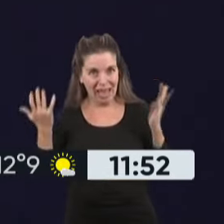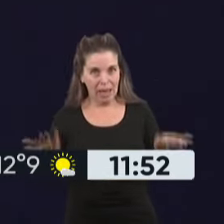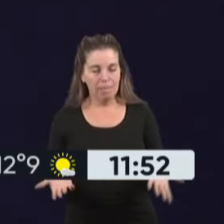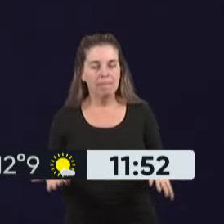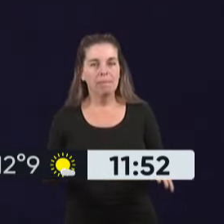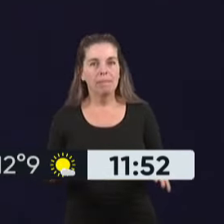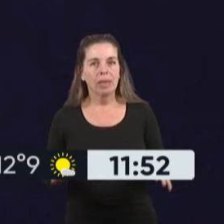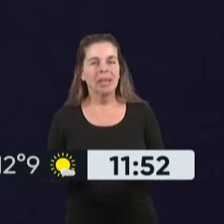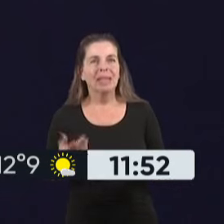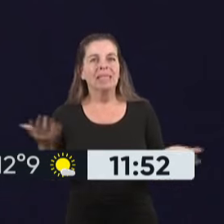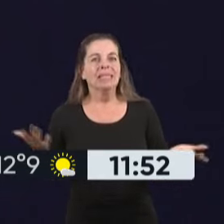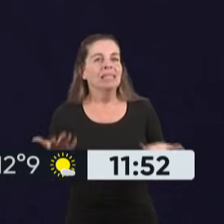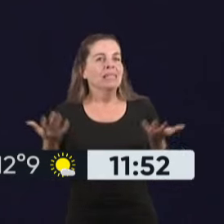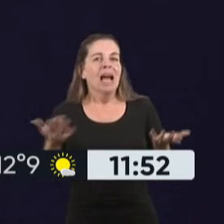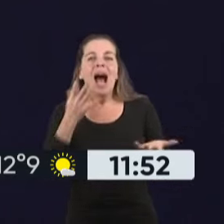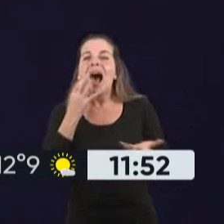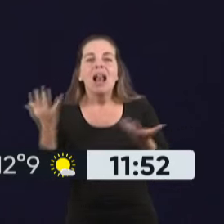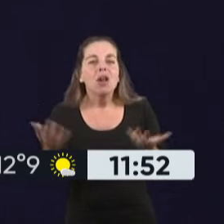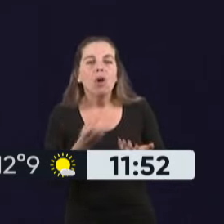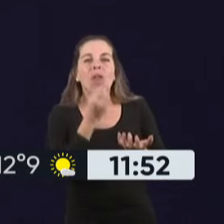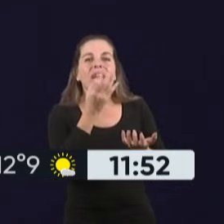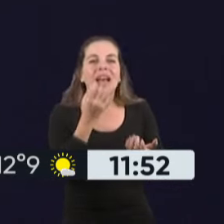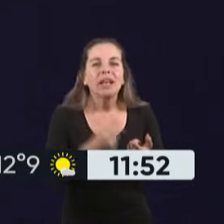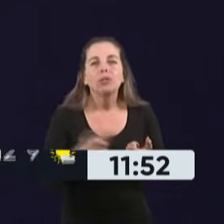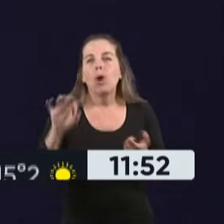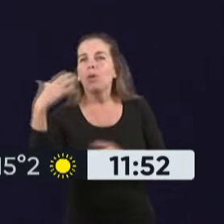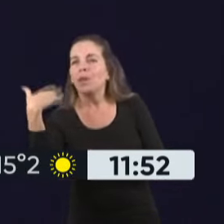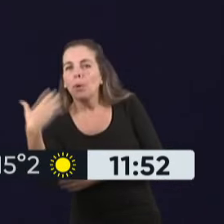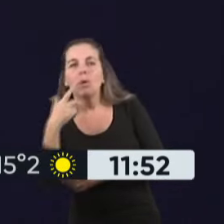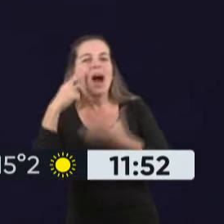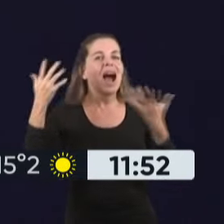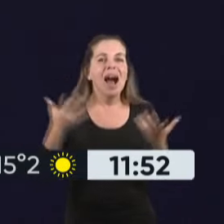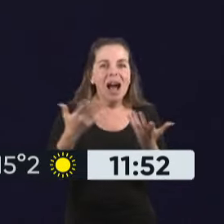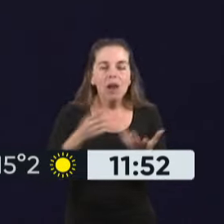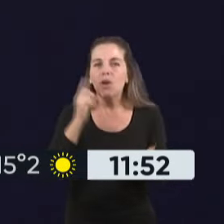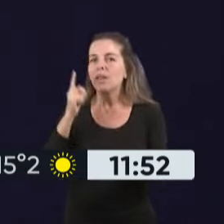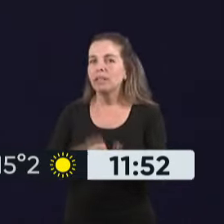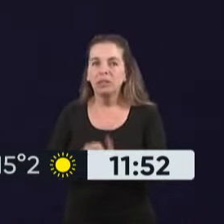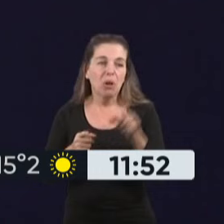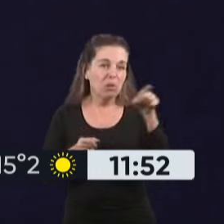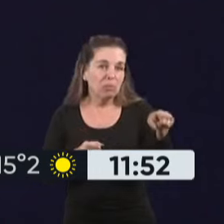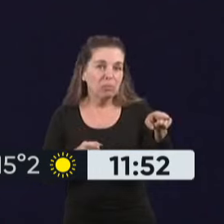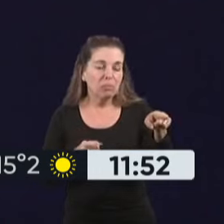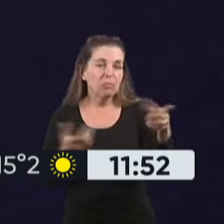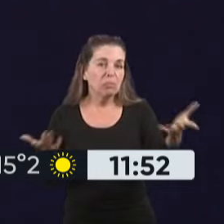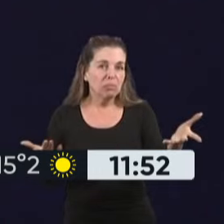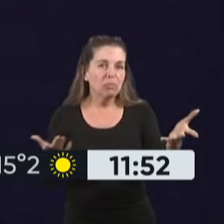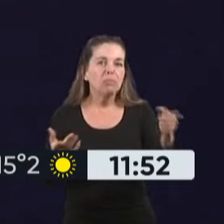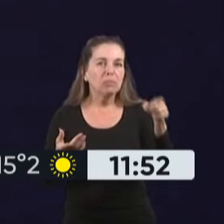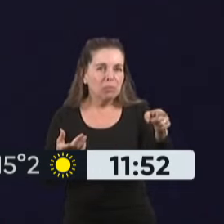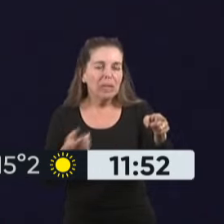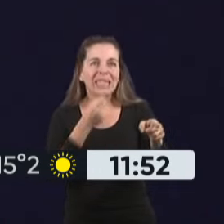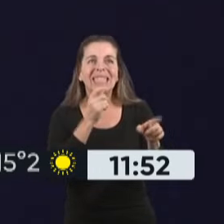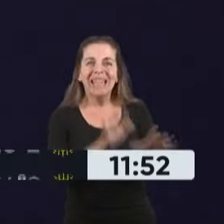presidente Milei, cualquier declaración que haga, y que en tal caso, y lo que vos digas sea